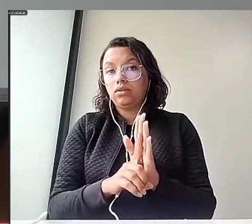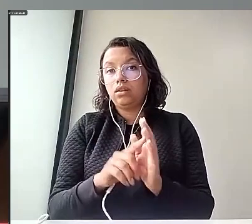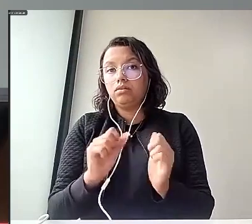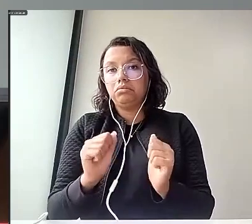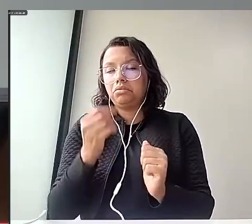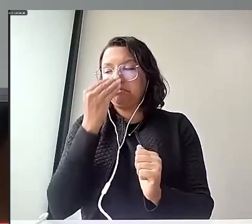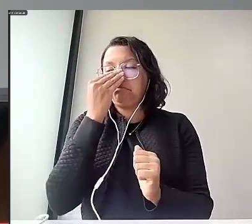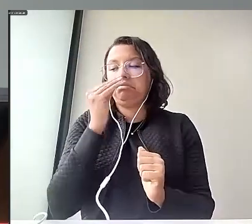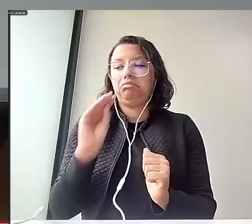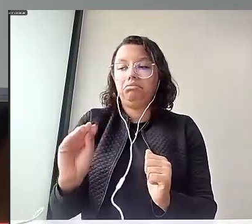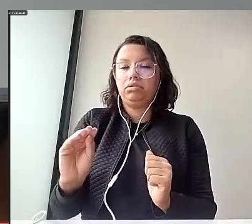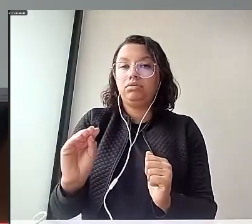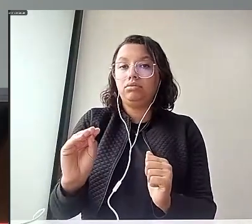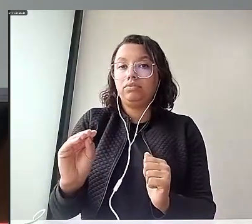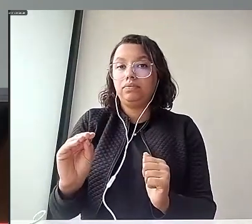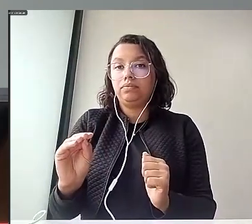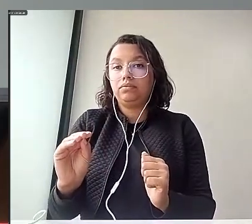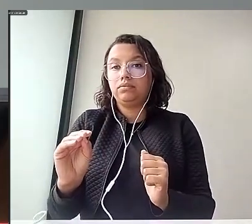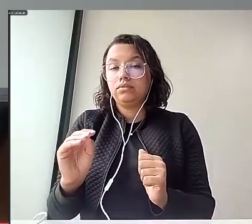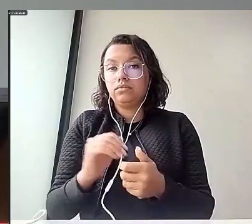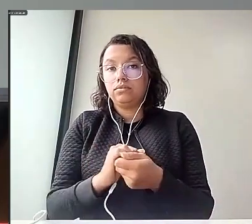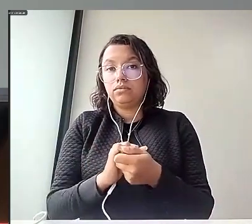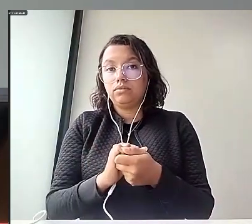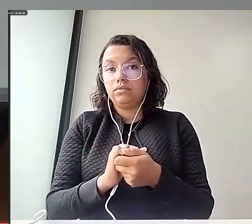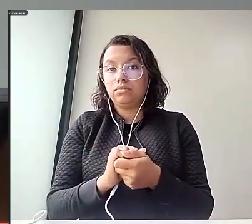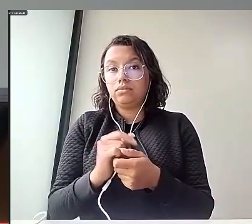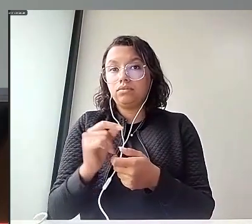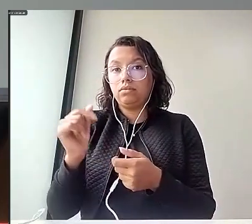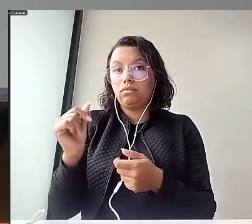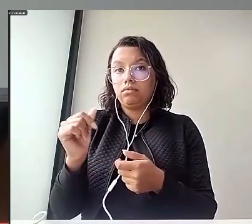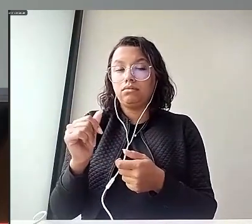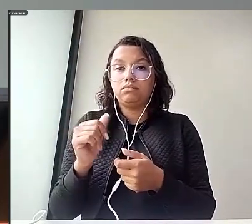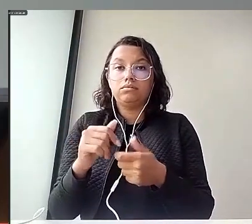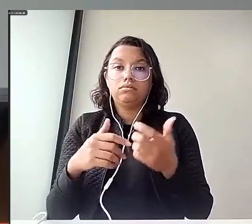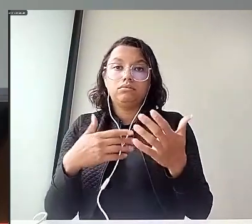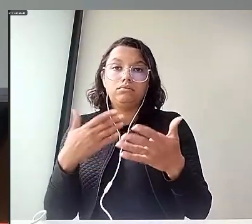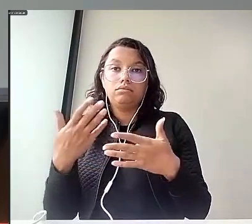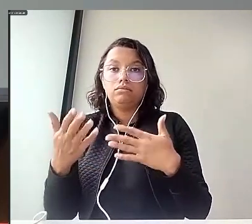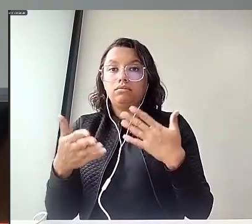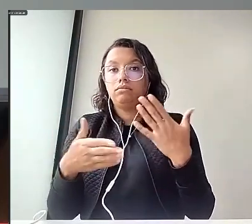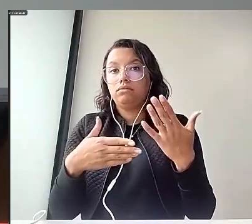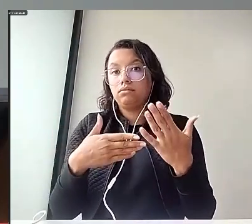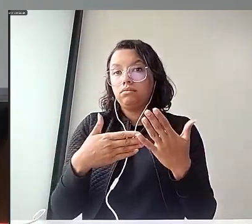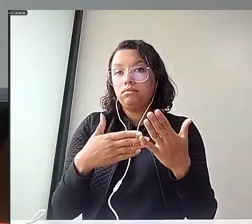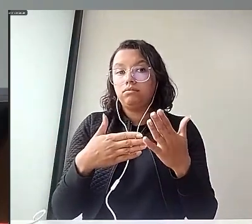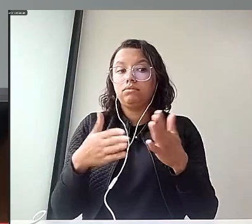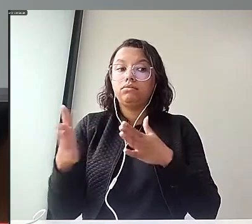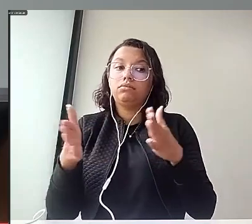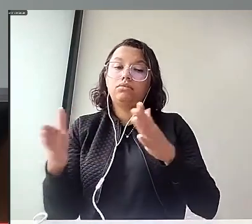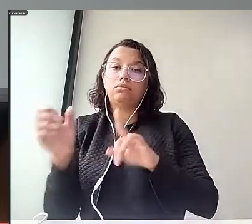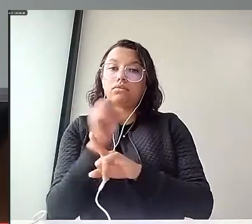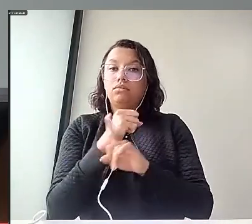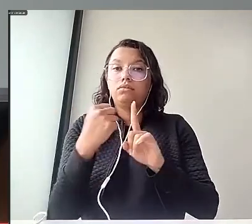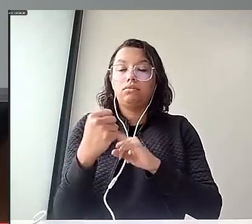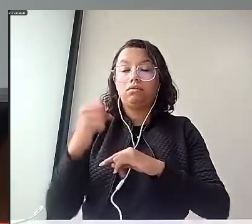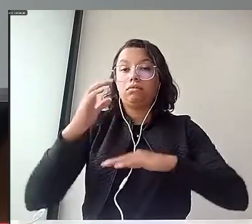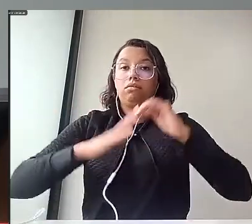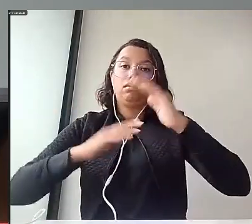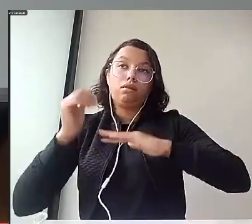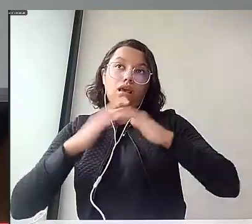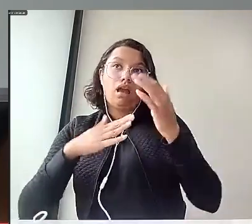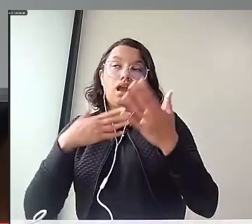ignorar la edad, el género, la lengua, la situación social, las profesiones, etcétera,